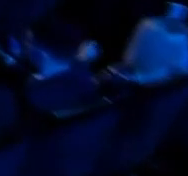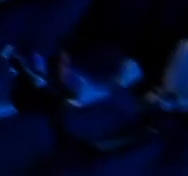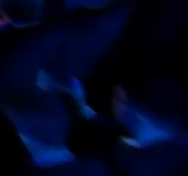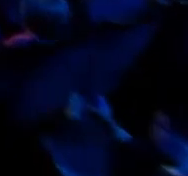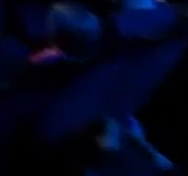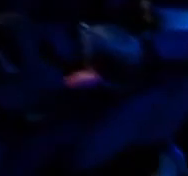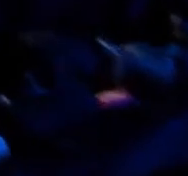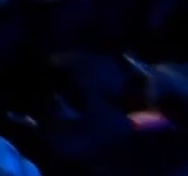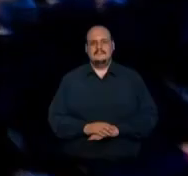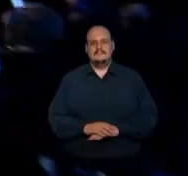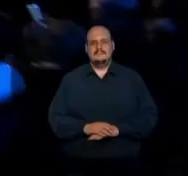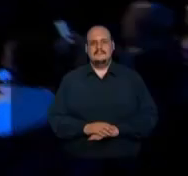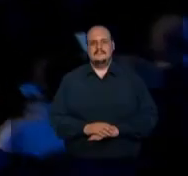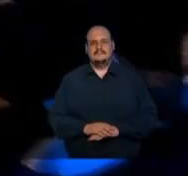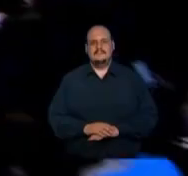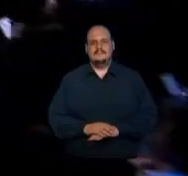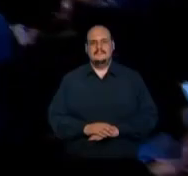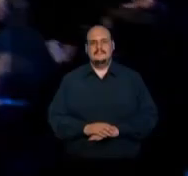volvemos